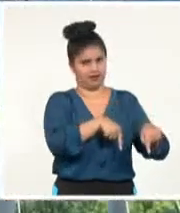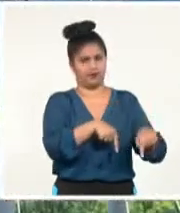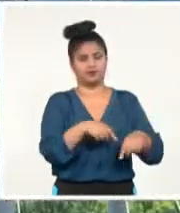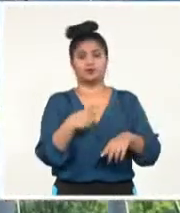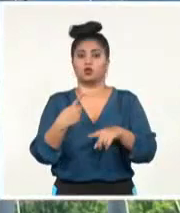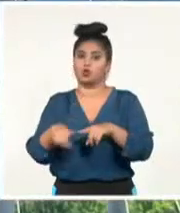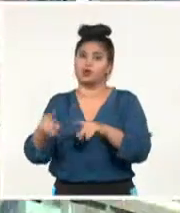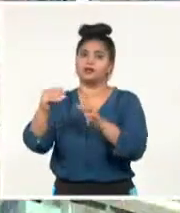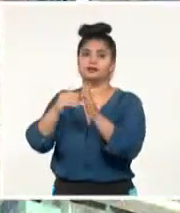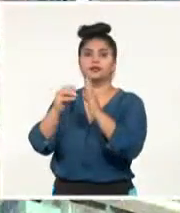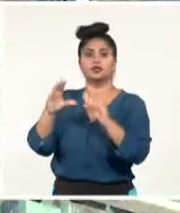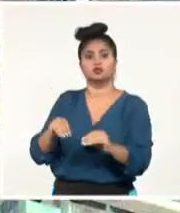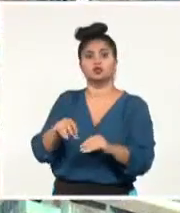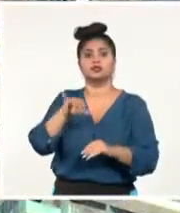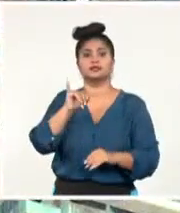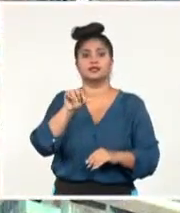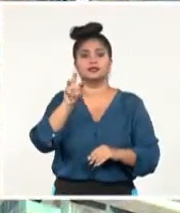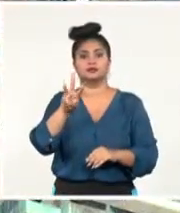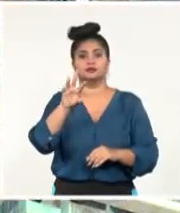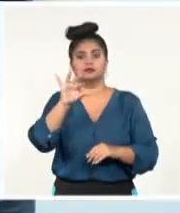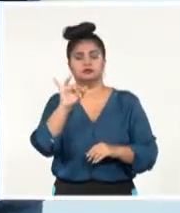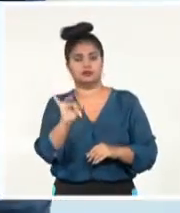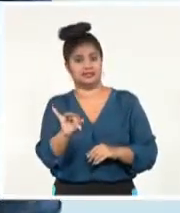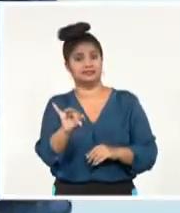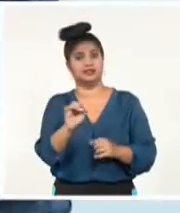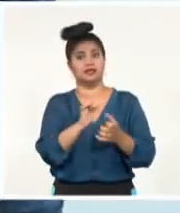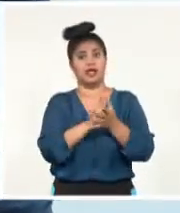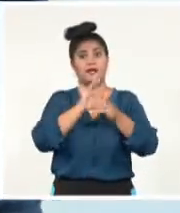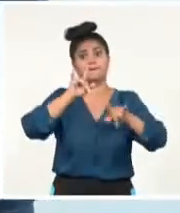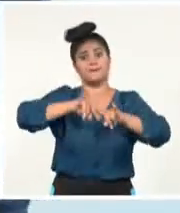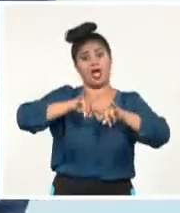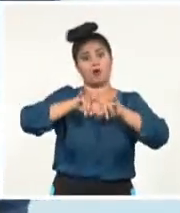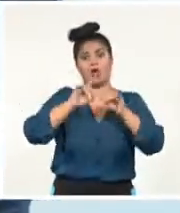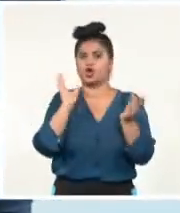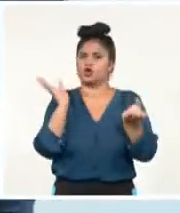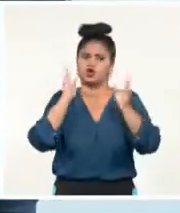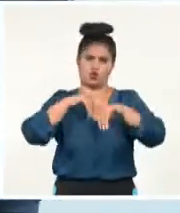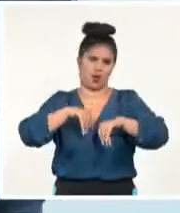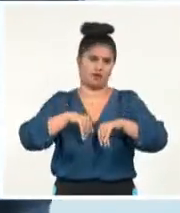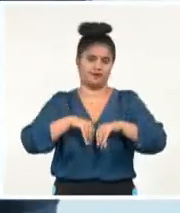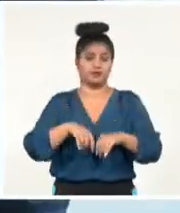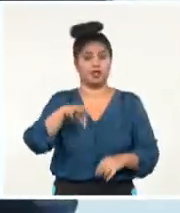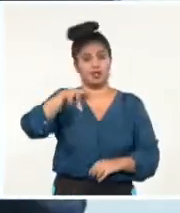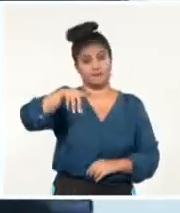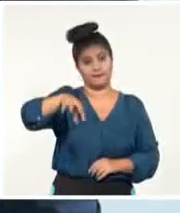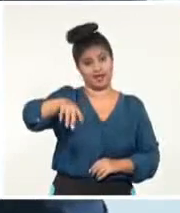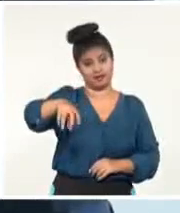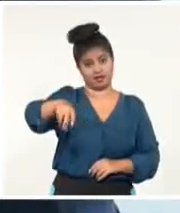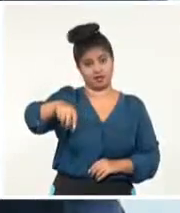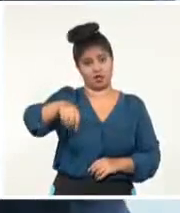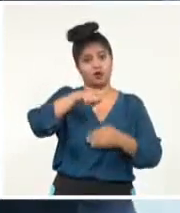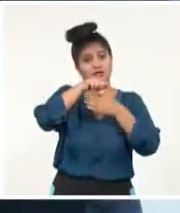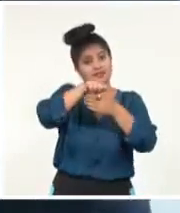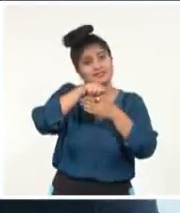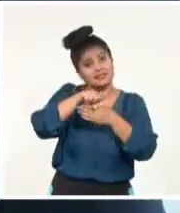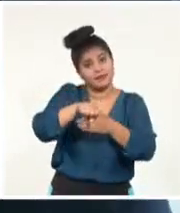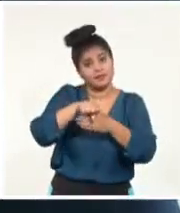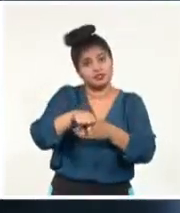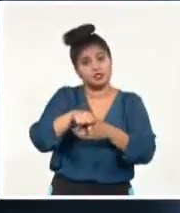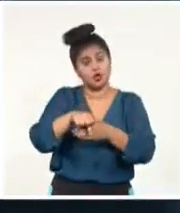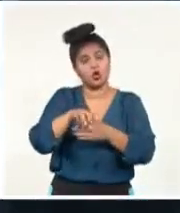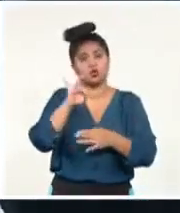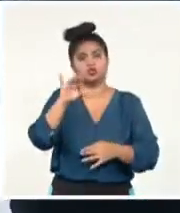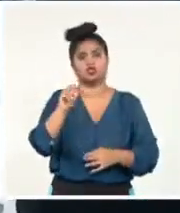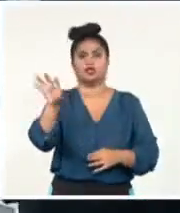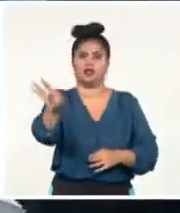una afectación estimada en 637, 640 megawatts. Bueno, Pinar del Río en estos momentos tiene un porcentaje de cobertura de electricidad de 70.84%.